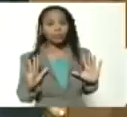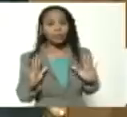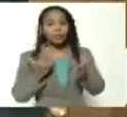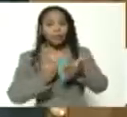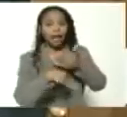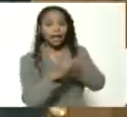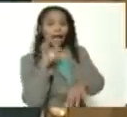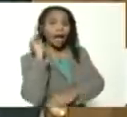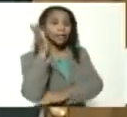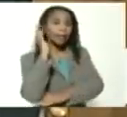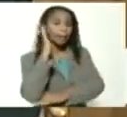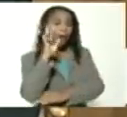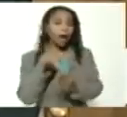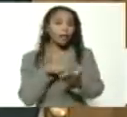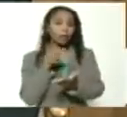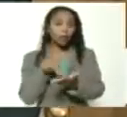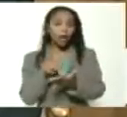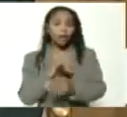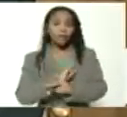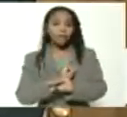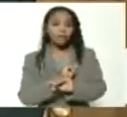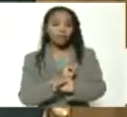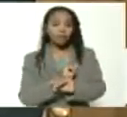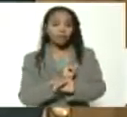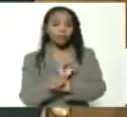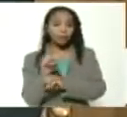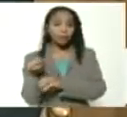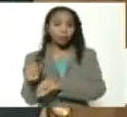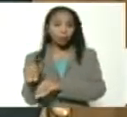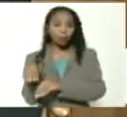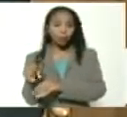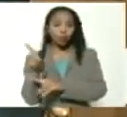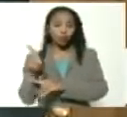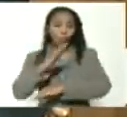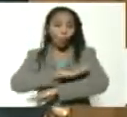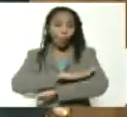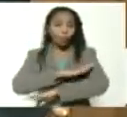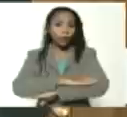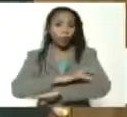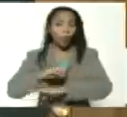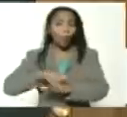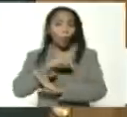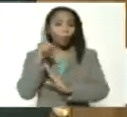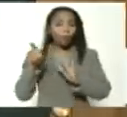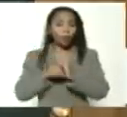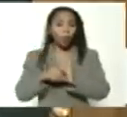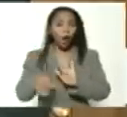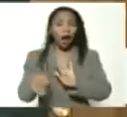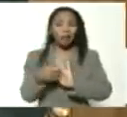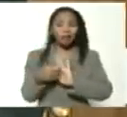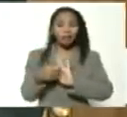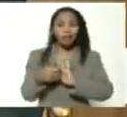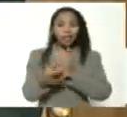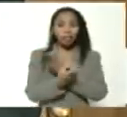saliente Asamblea Nacional, con su acción totalmente antidemocrática,